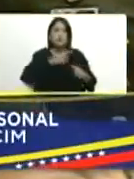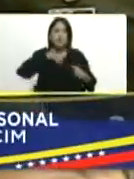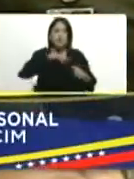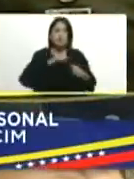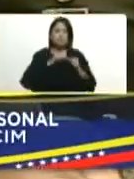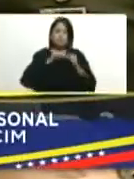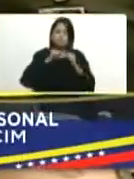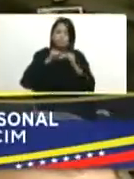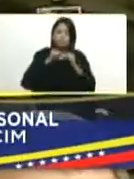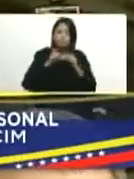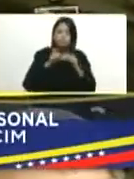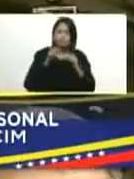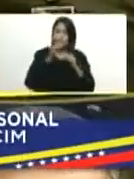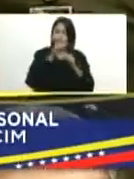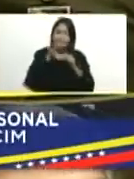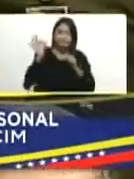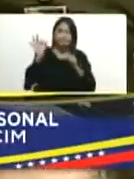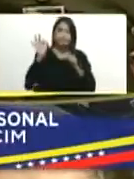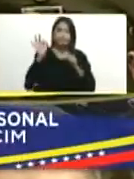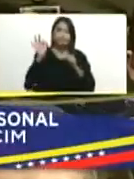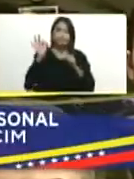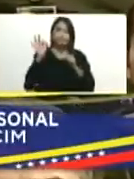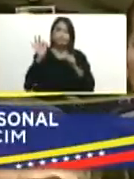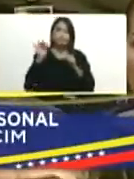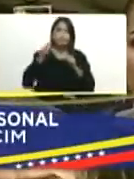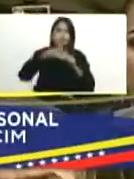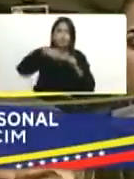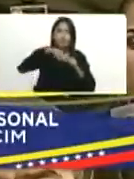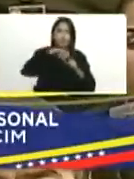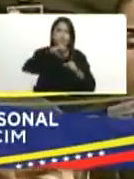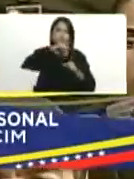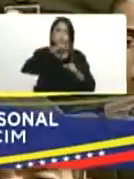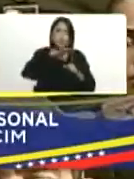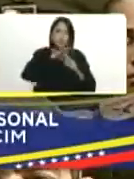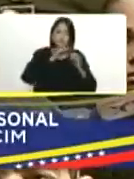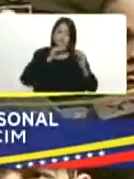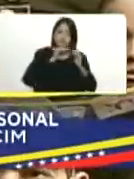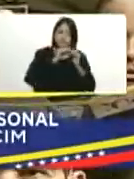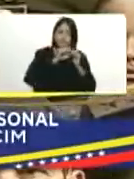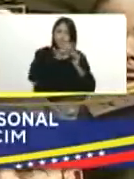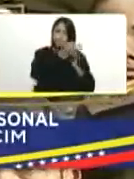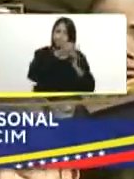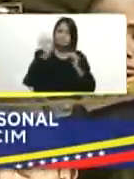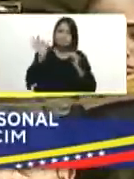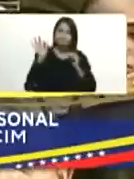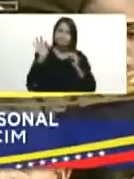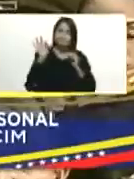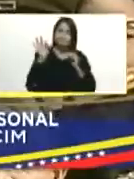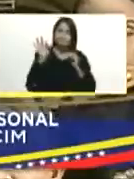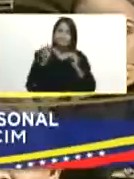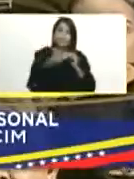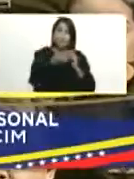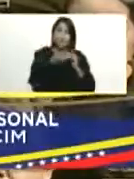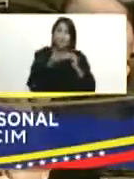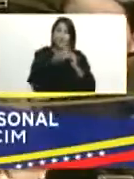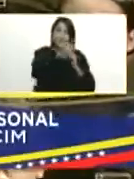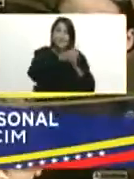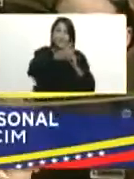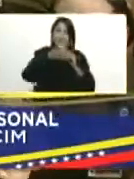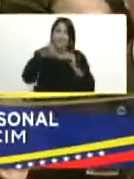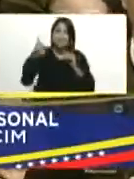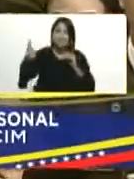correcto, que estamos del lado correcto de la historia y que cada uno de ustedes debe perseverar